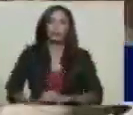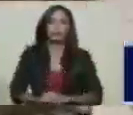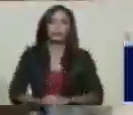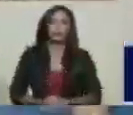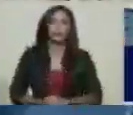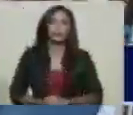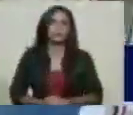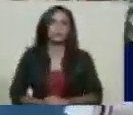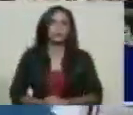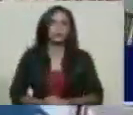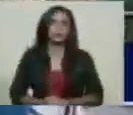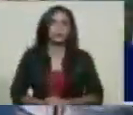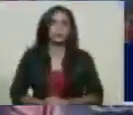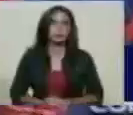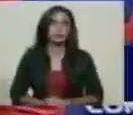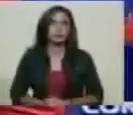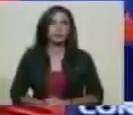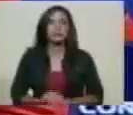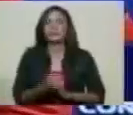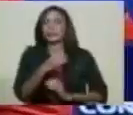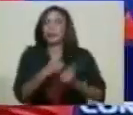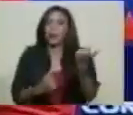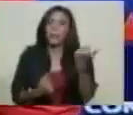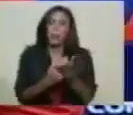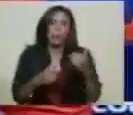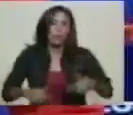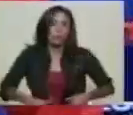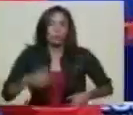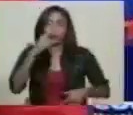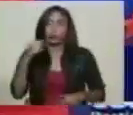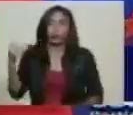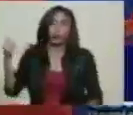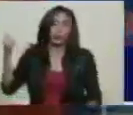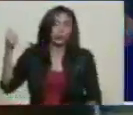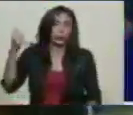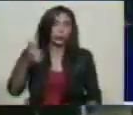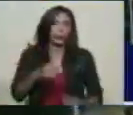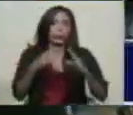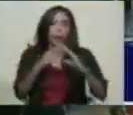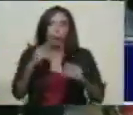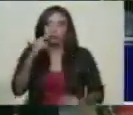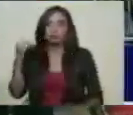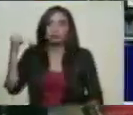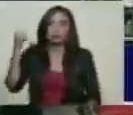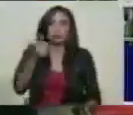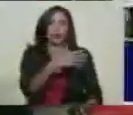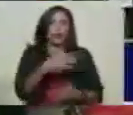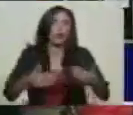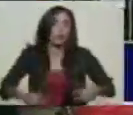unitario, revolucionario que ha hecho a lo largo de todos estos años.